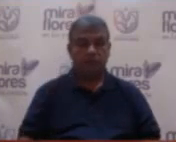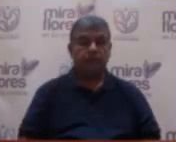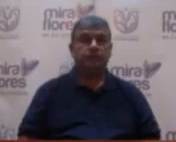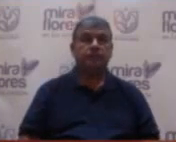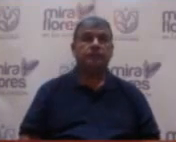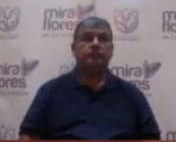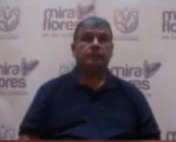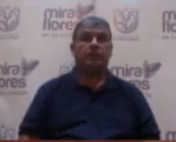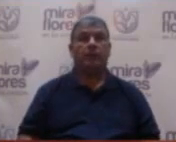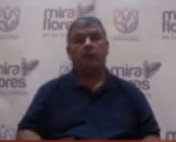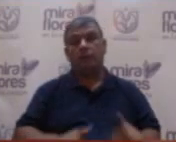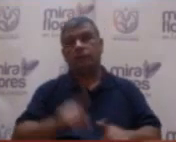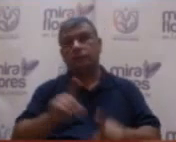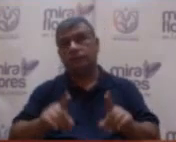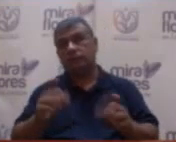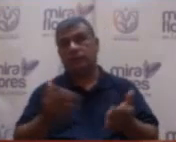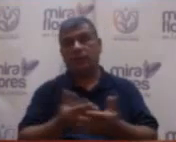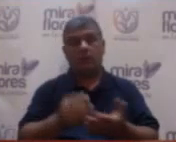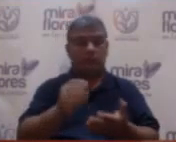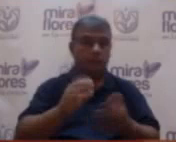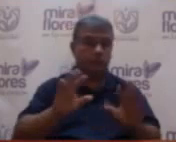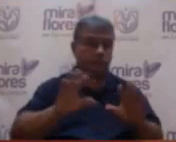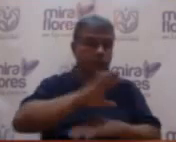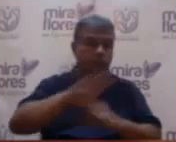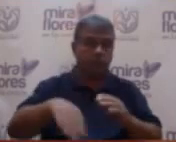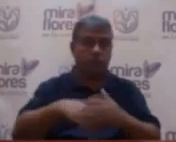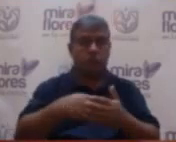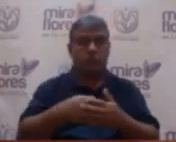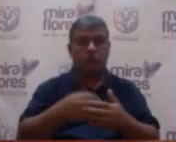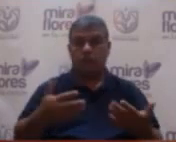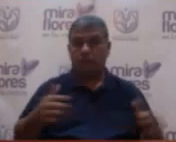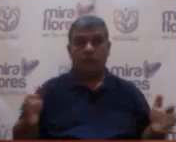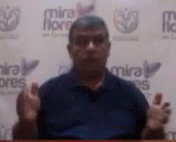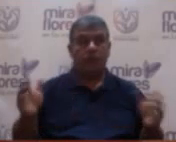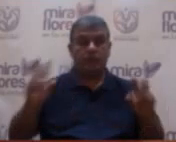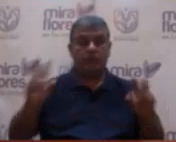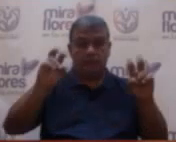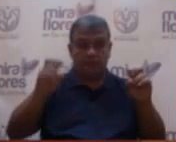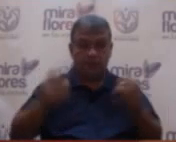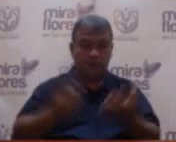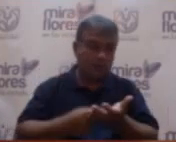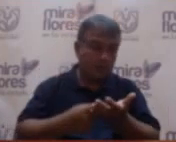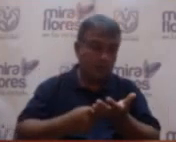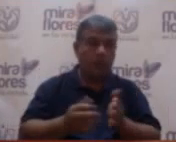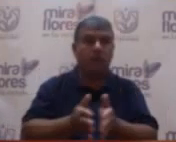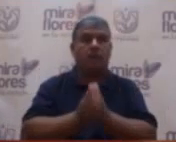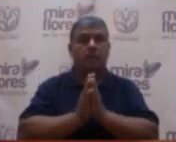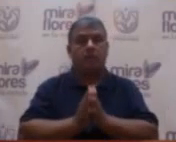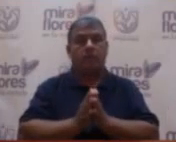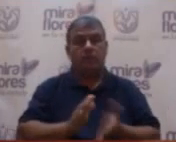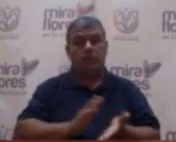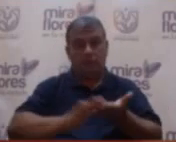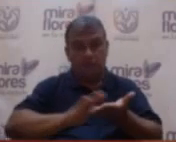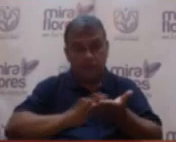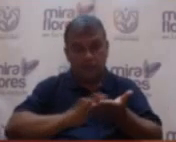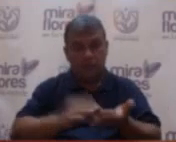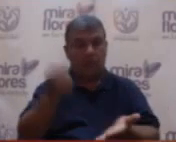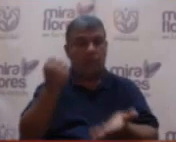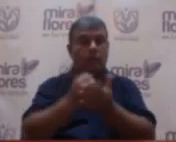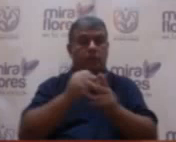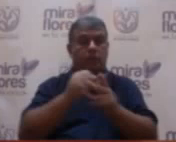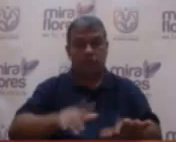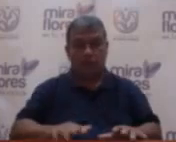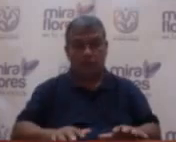gracias. ¿Tenemos algún otro punto? Es todo, señor alcalde. Bueno, no habiendo más temas que tratar, voy a pedir la exoneración de aprobación del